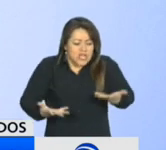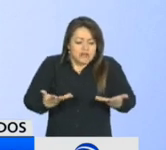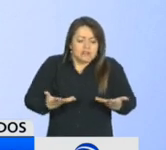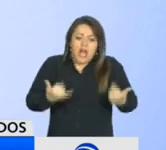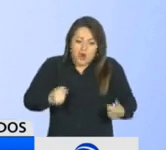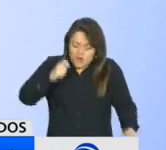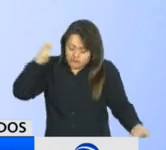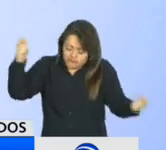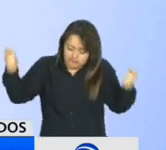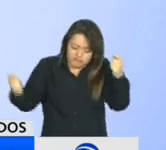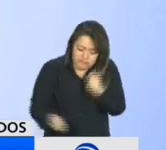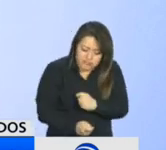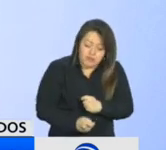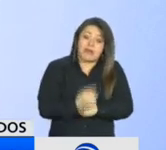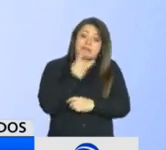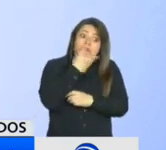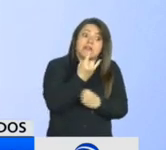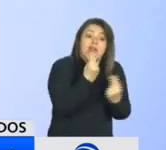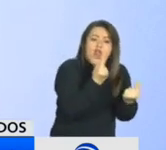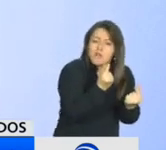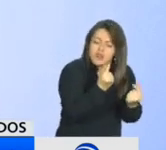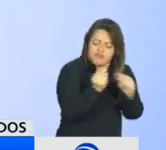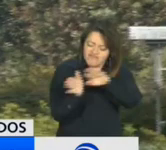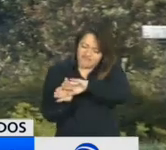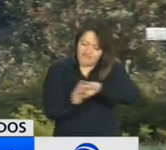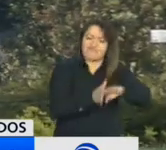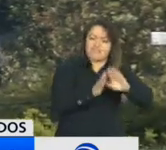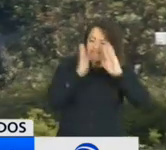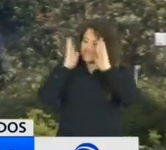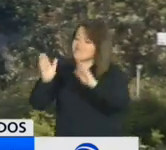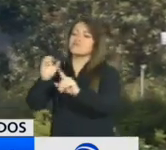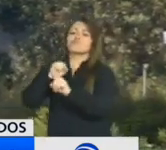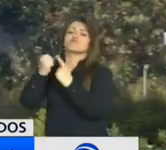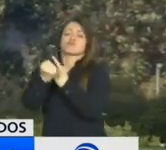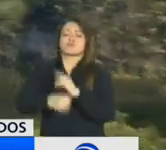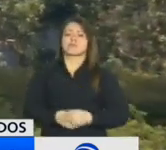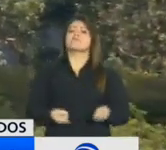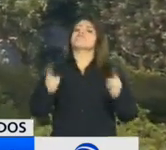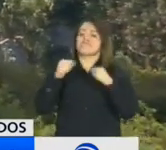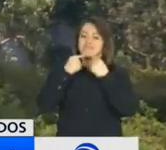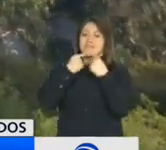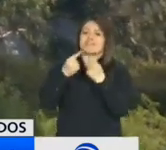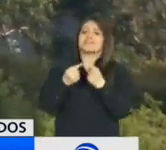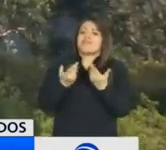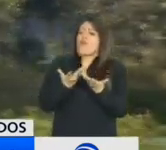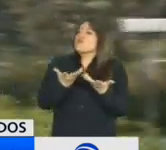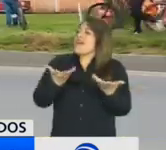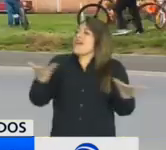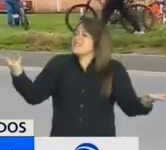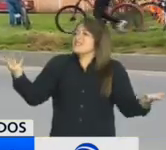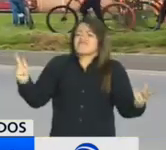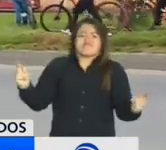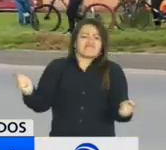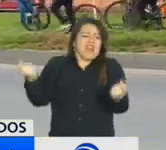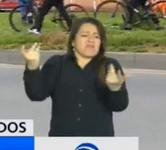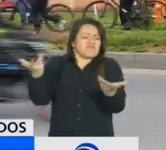parte económica, se trata de la parte social. Además, fue enfático en afirmar que lo material se recupera y agradece